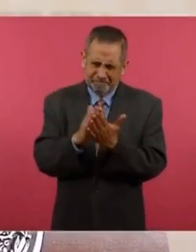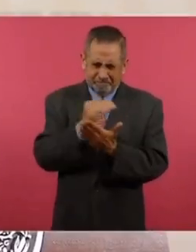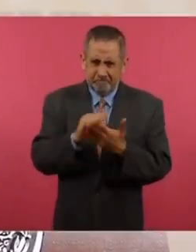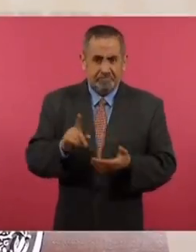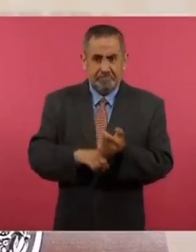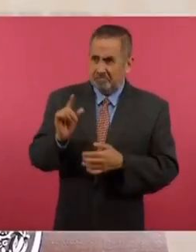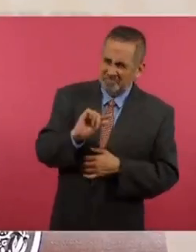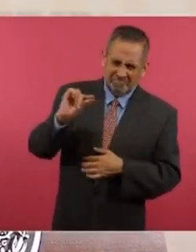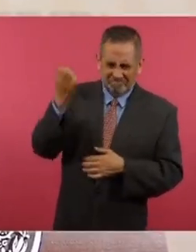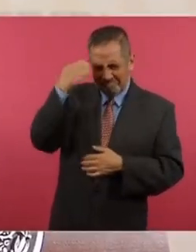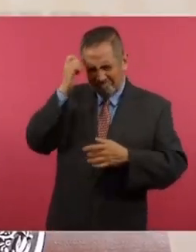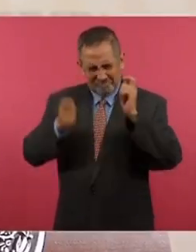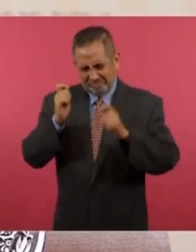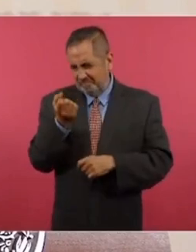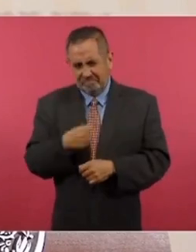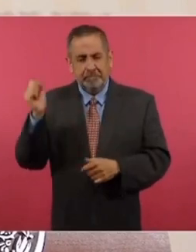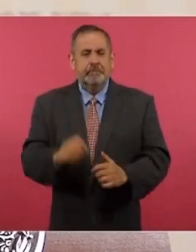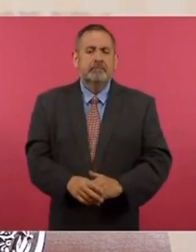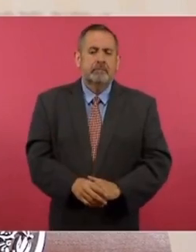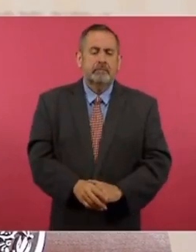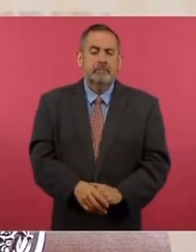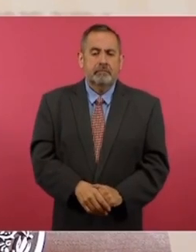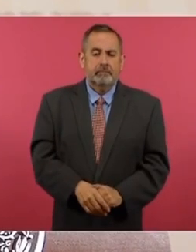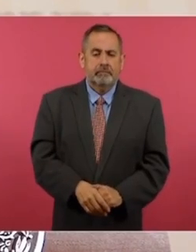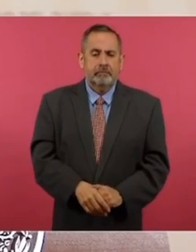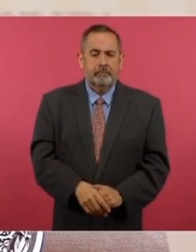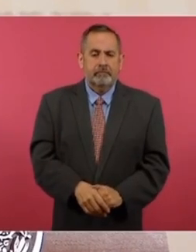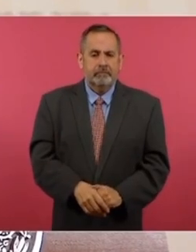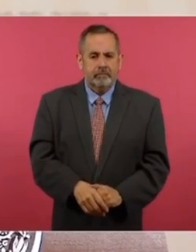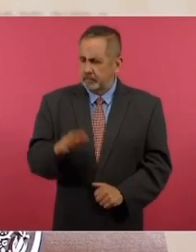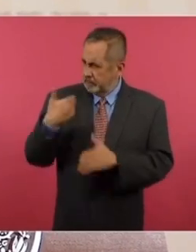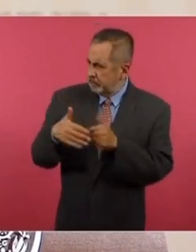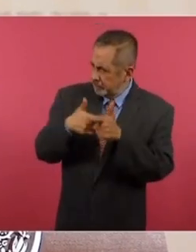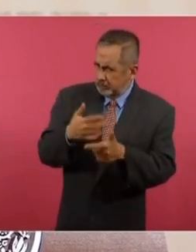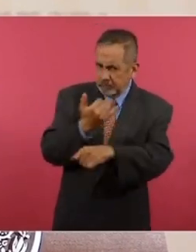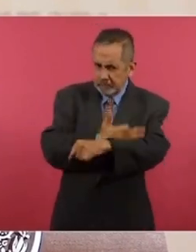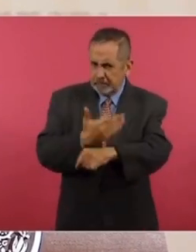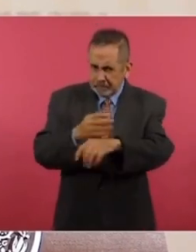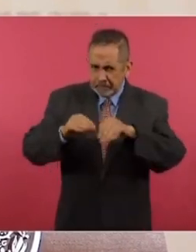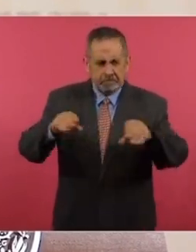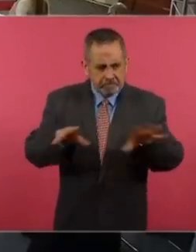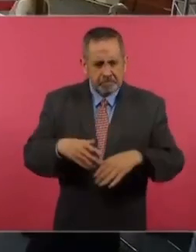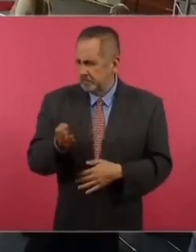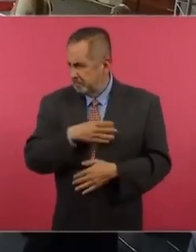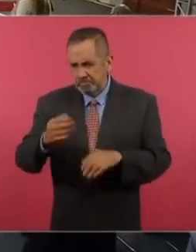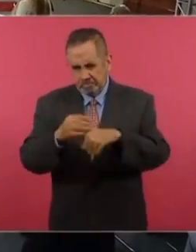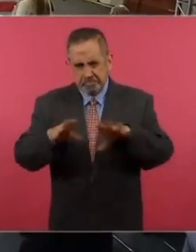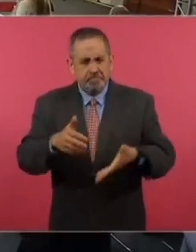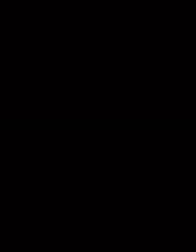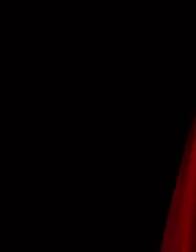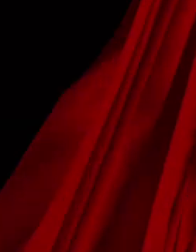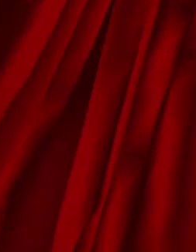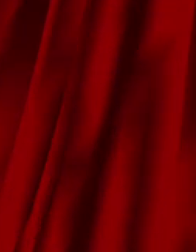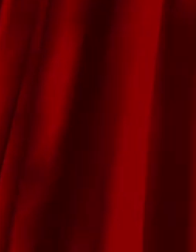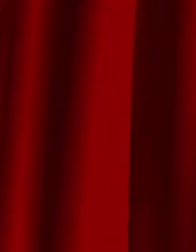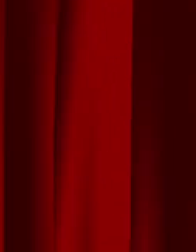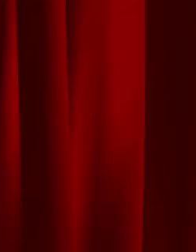Son profesionales, expertos. ¿Y van a seguir informando en las tardes? Qué bueno, que ayuda mucho.